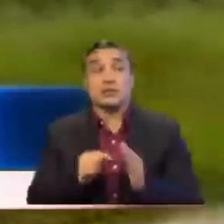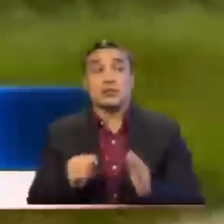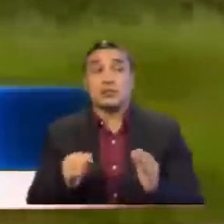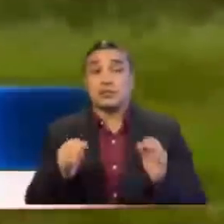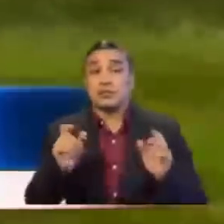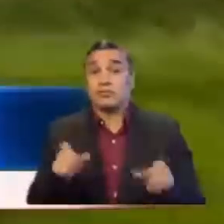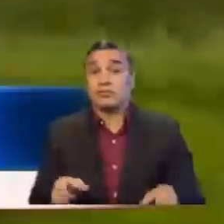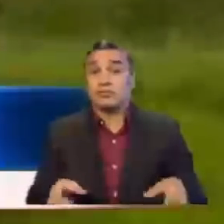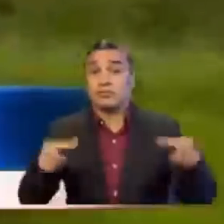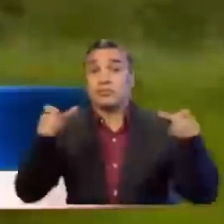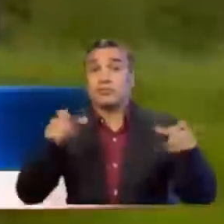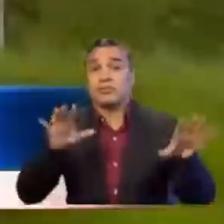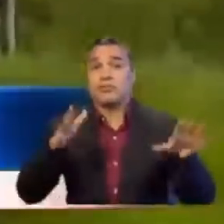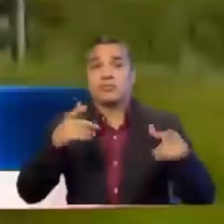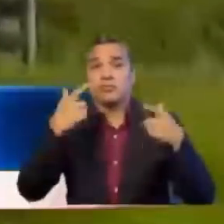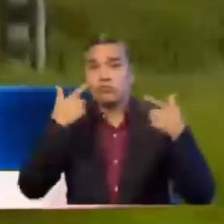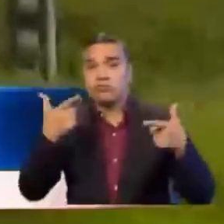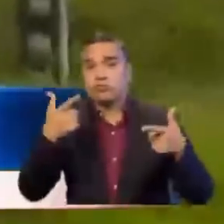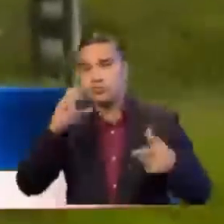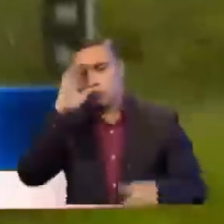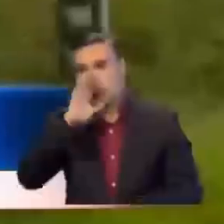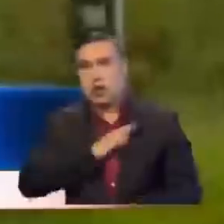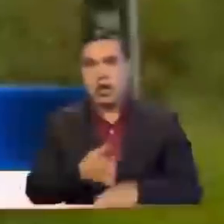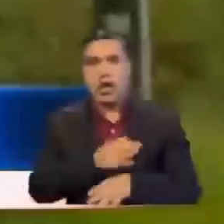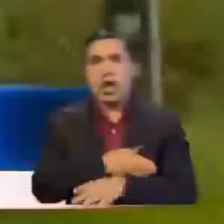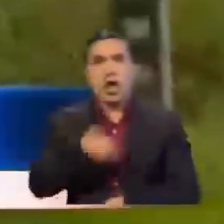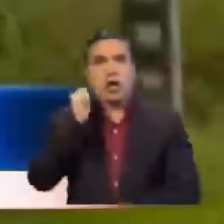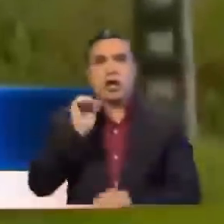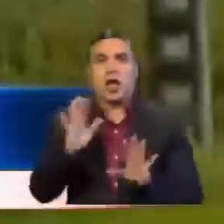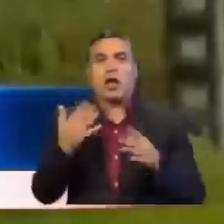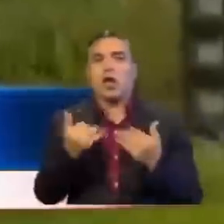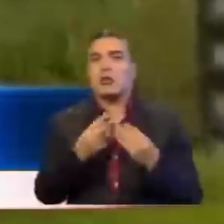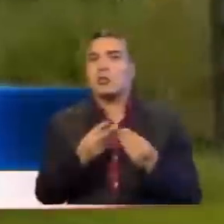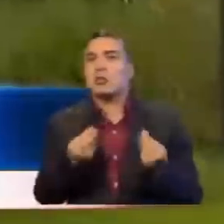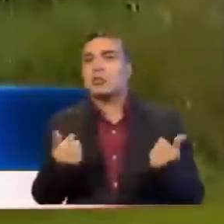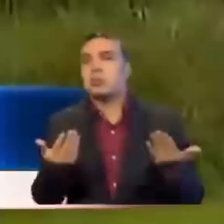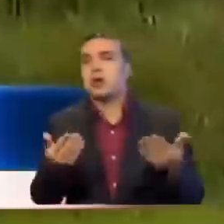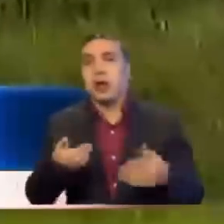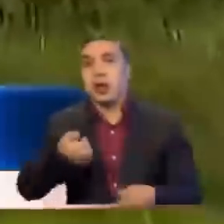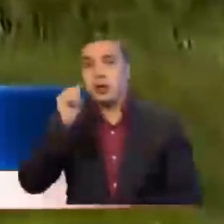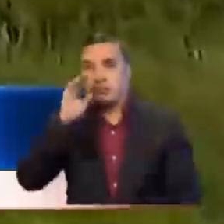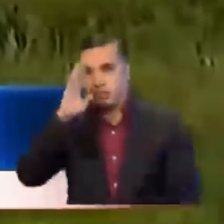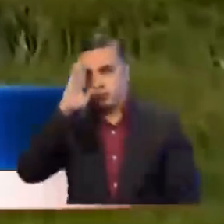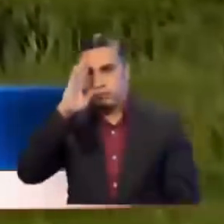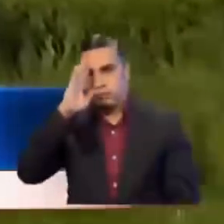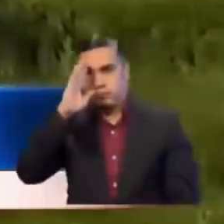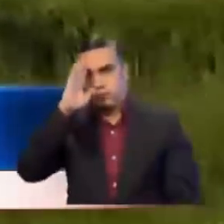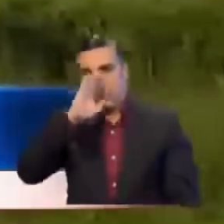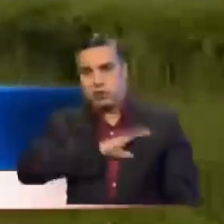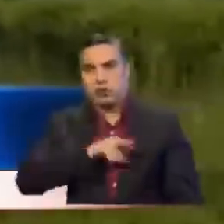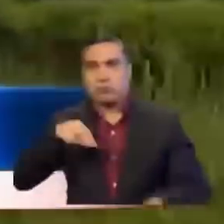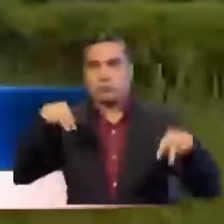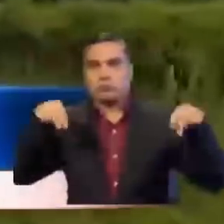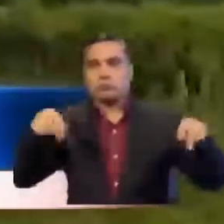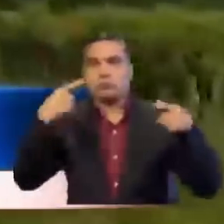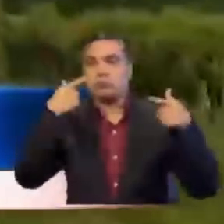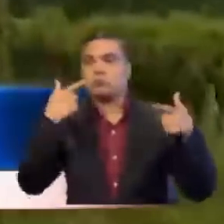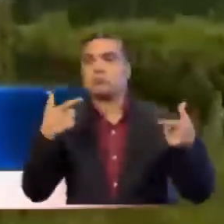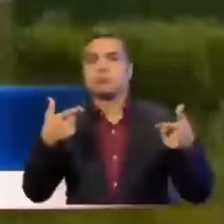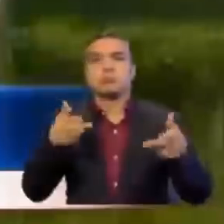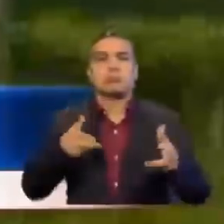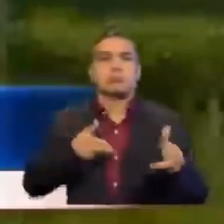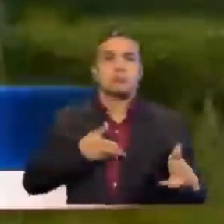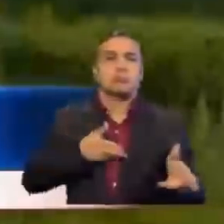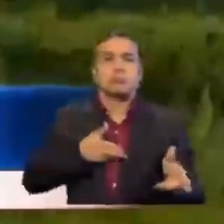torres ya no tienen la custodia que tenían ayer. Ayer habían uniformados ahí en estas torres, armados también,